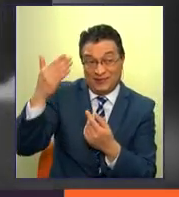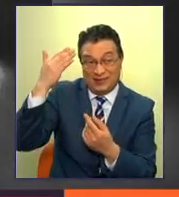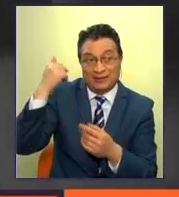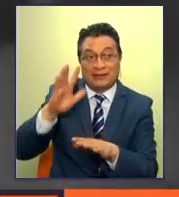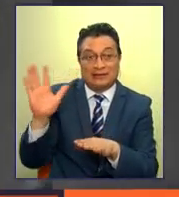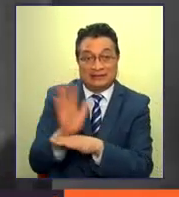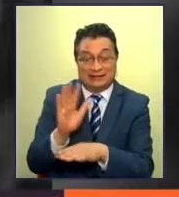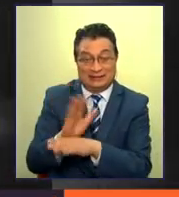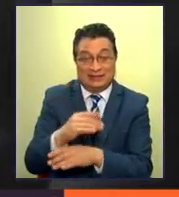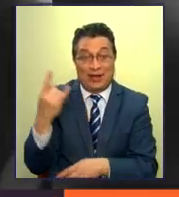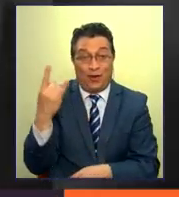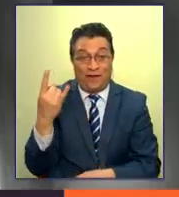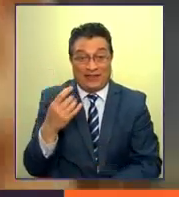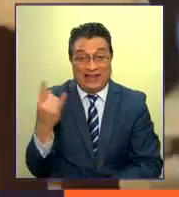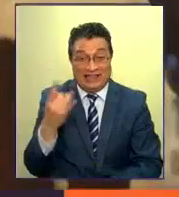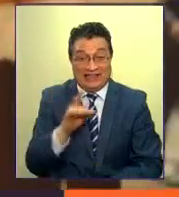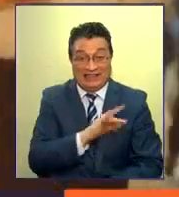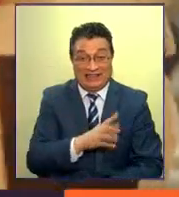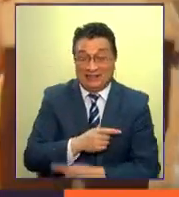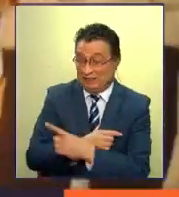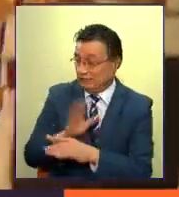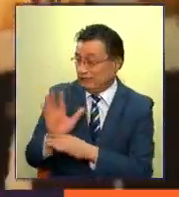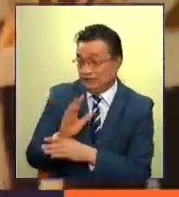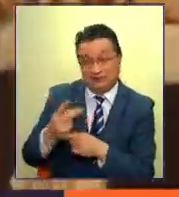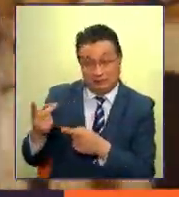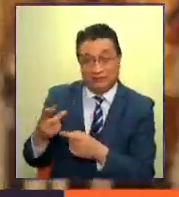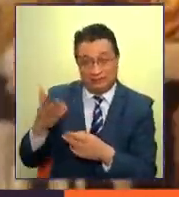de la Universidad de Chile.